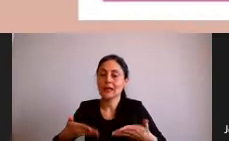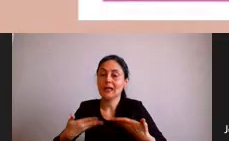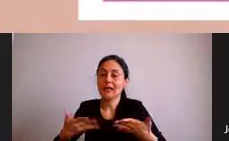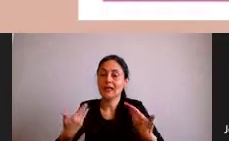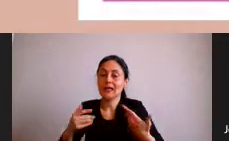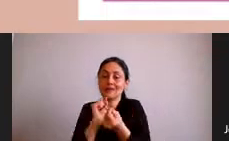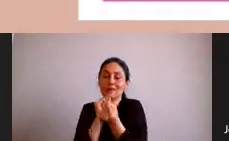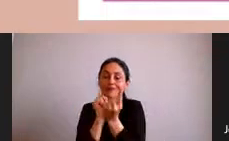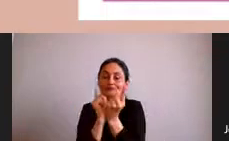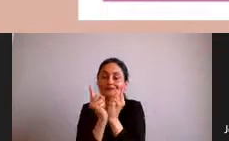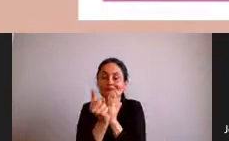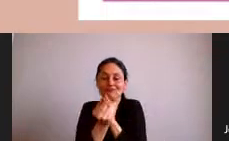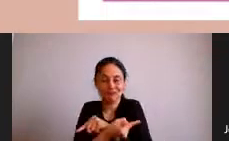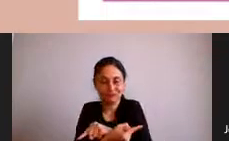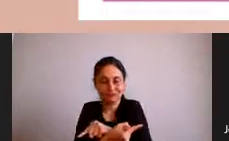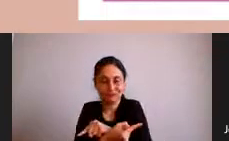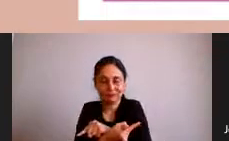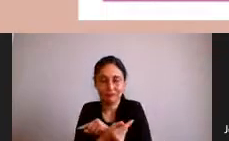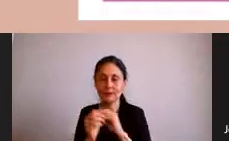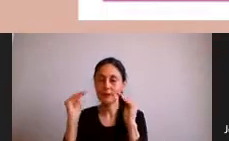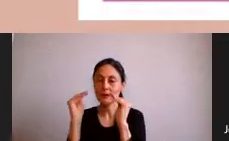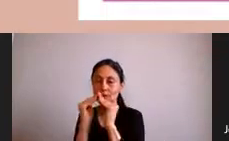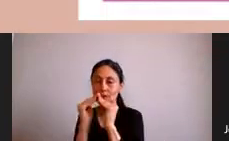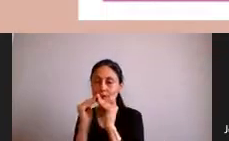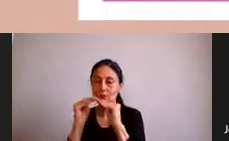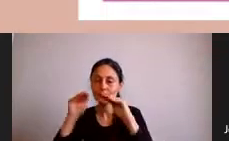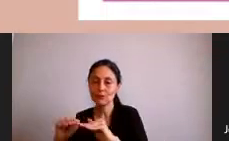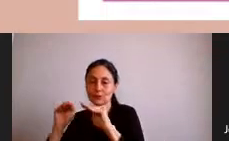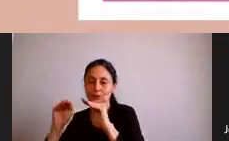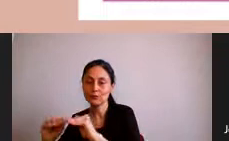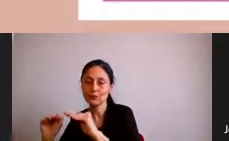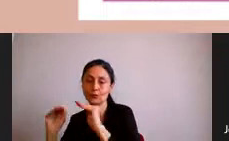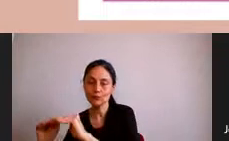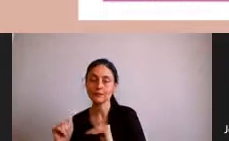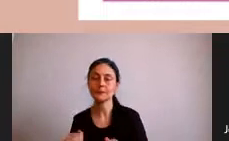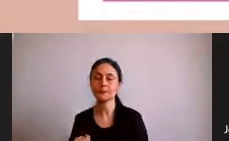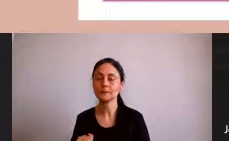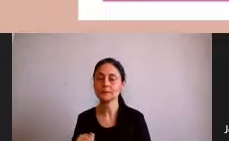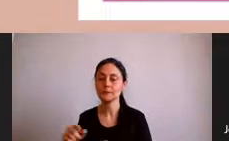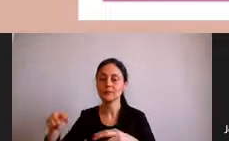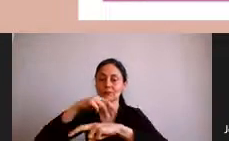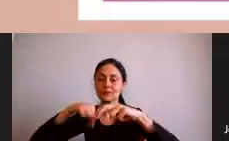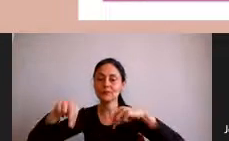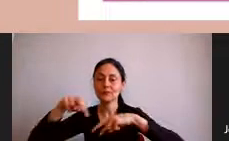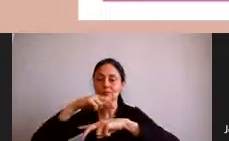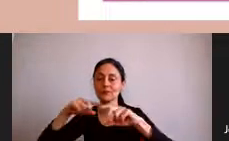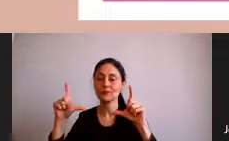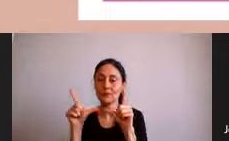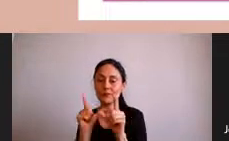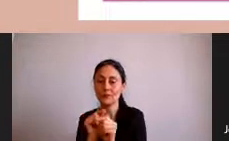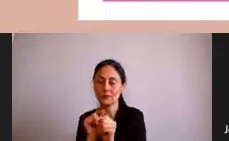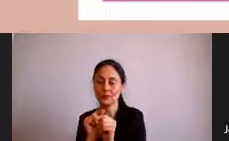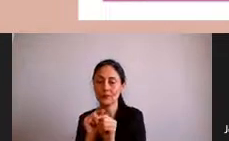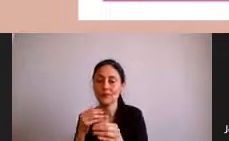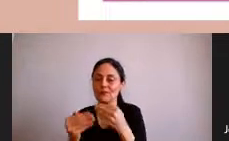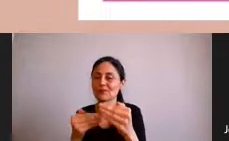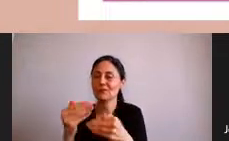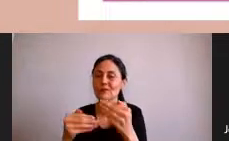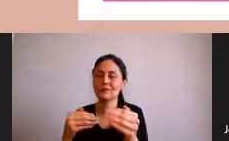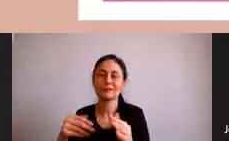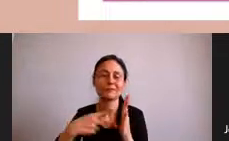medidas de confinamiento, de restricción de circulación, ¿cierto? Y eso generó distintas dificultades. Y